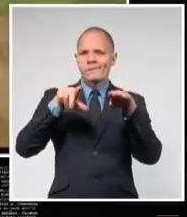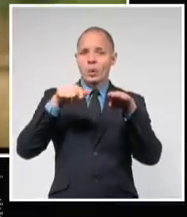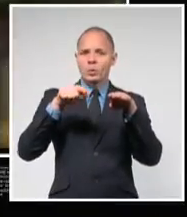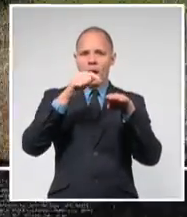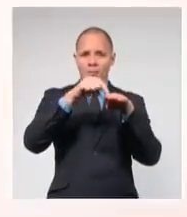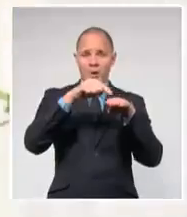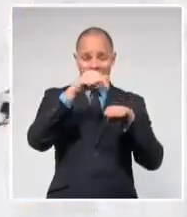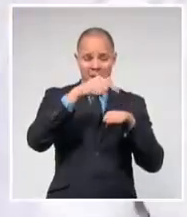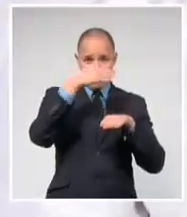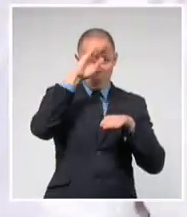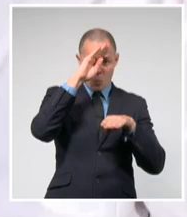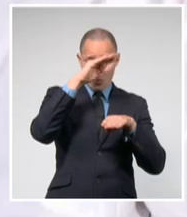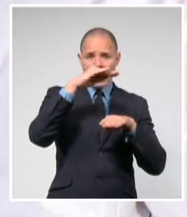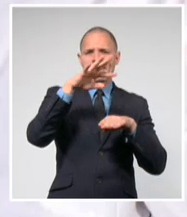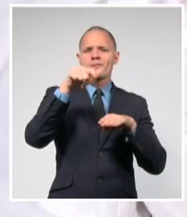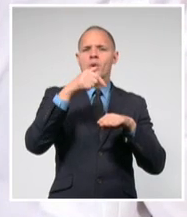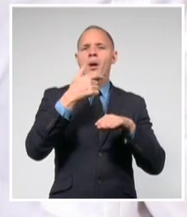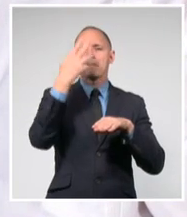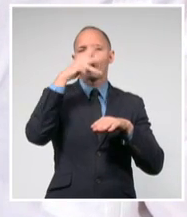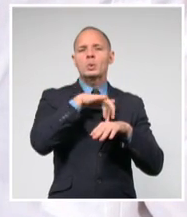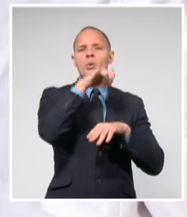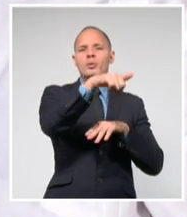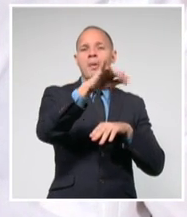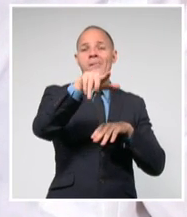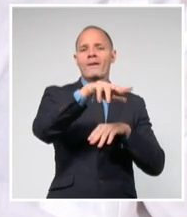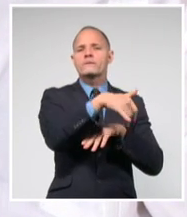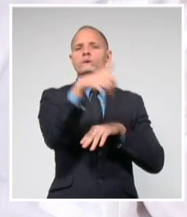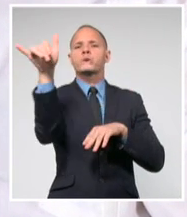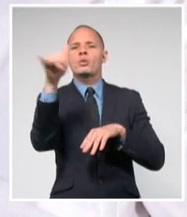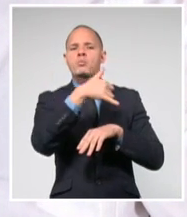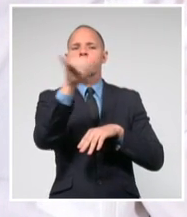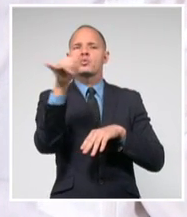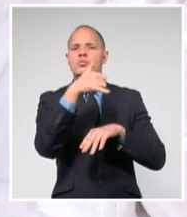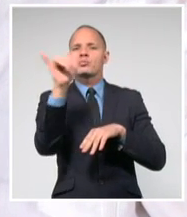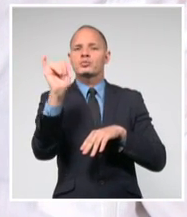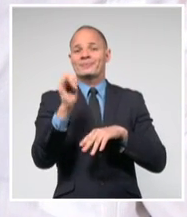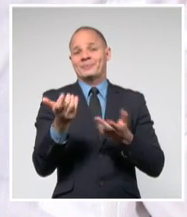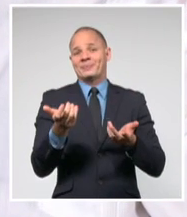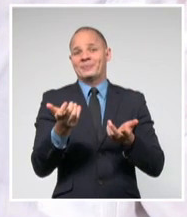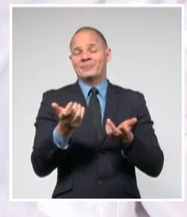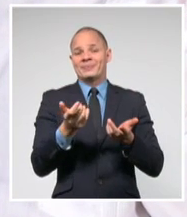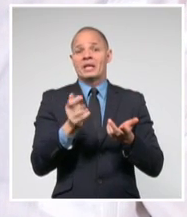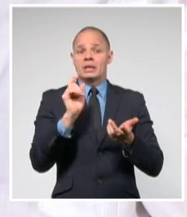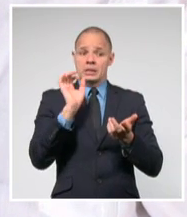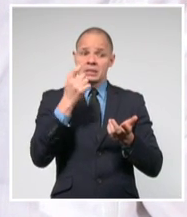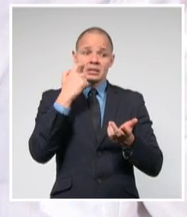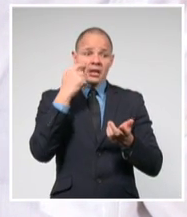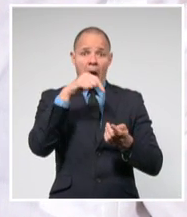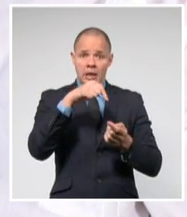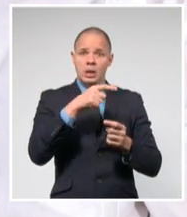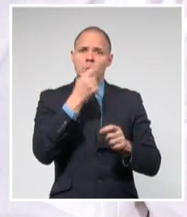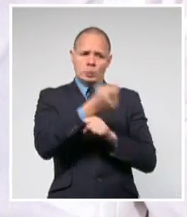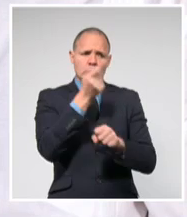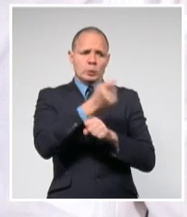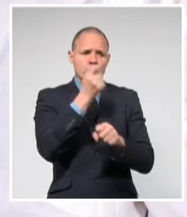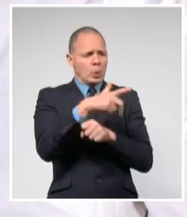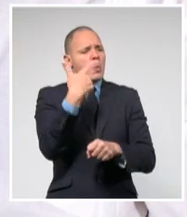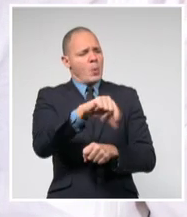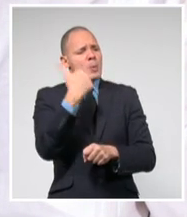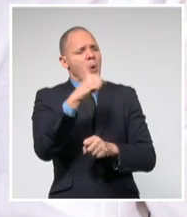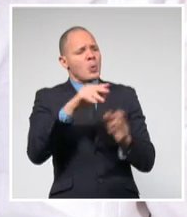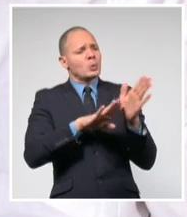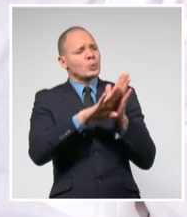profesional con mucha calidad desde el punto de vista deportivo, pero también desde el punto de vista educativo, instructivo, educacional.